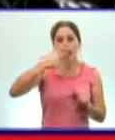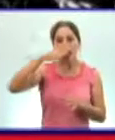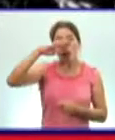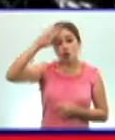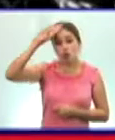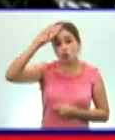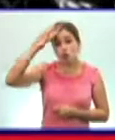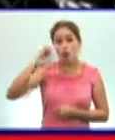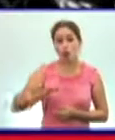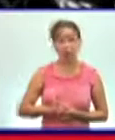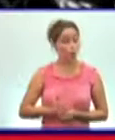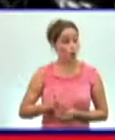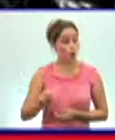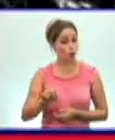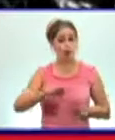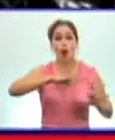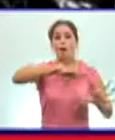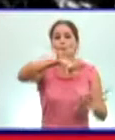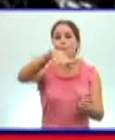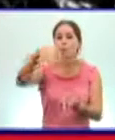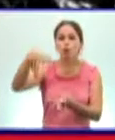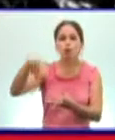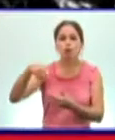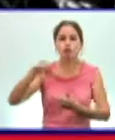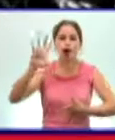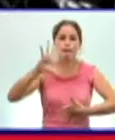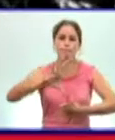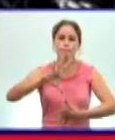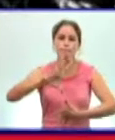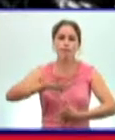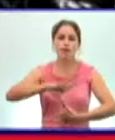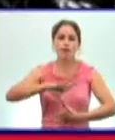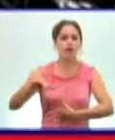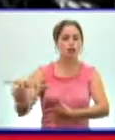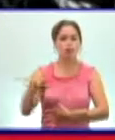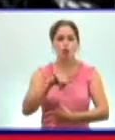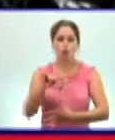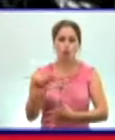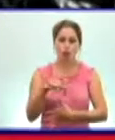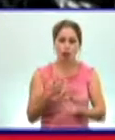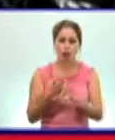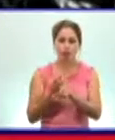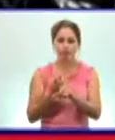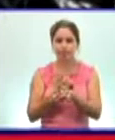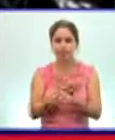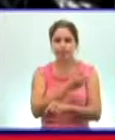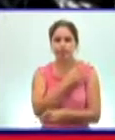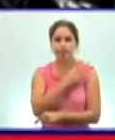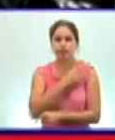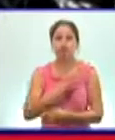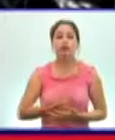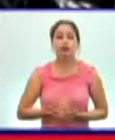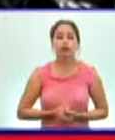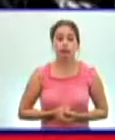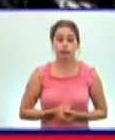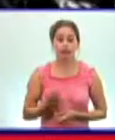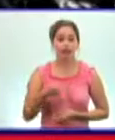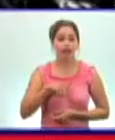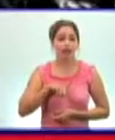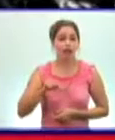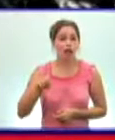en América Latina. Y continúa diciendo Fidel: nadie crea que los individuos hacen la historia.